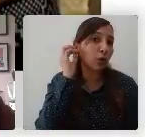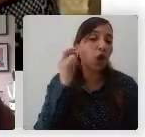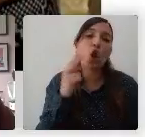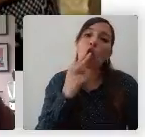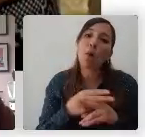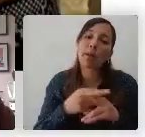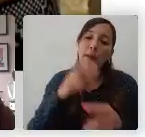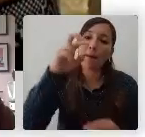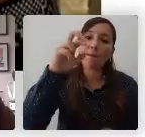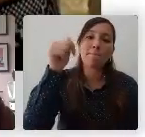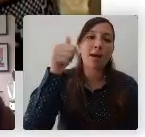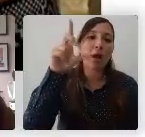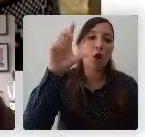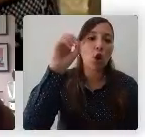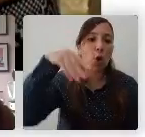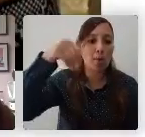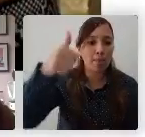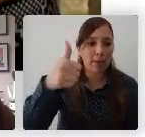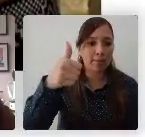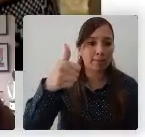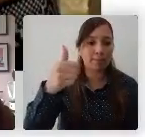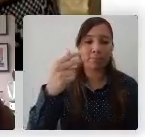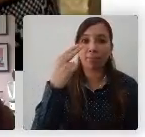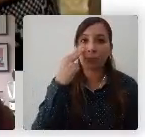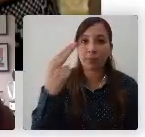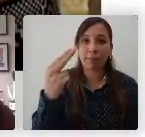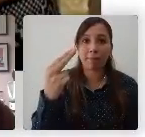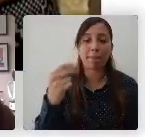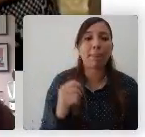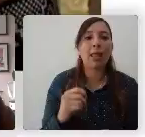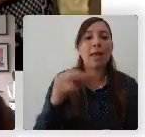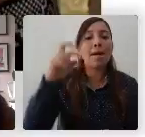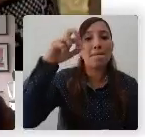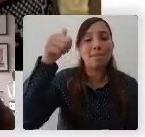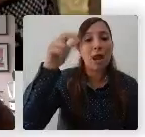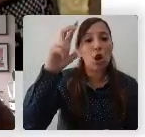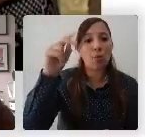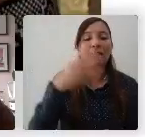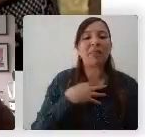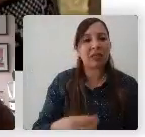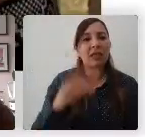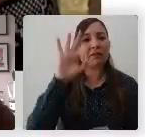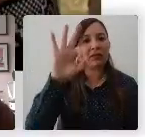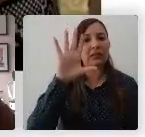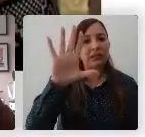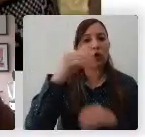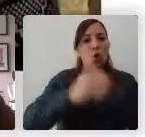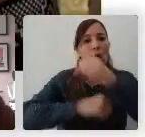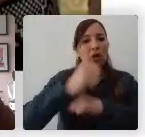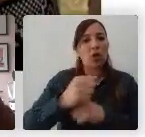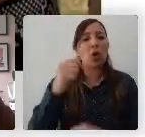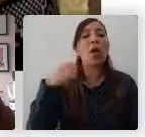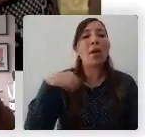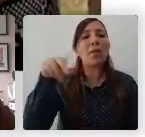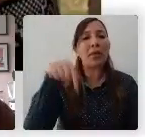nombre para lona que entonces conozcamos un poco a palo paloma tiene 35 años vive en la capital